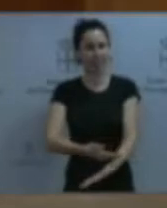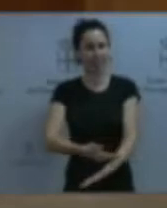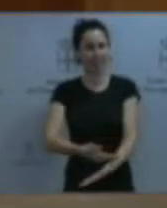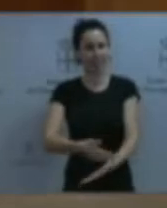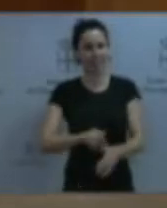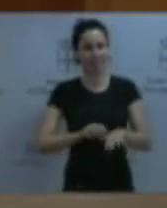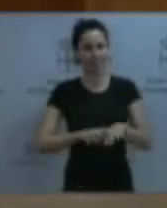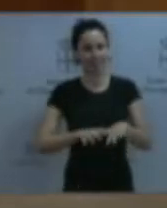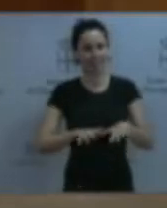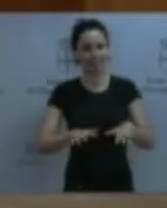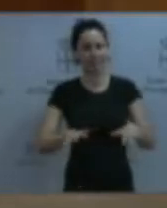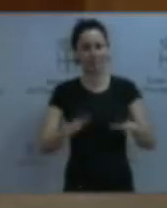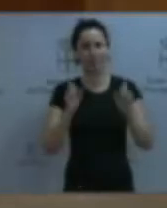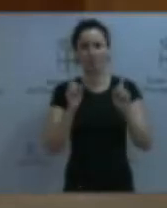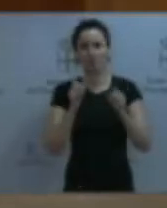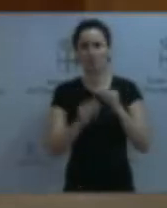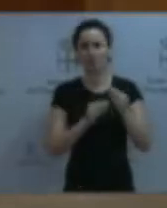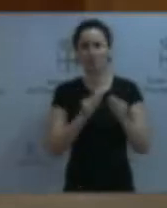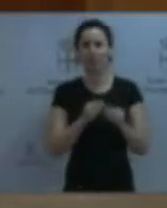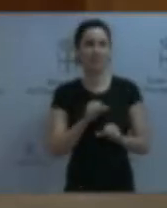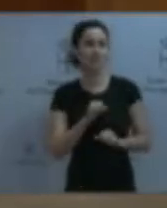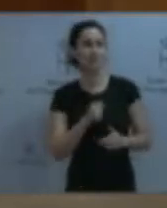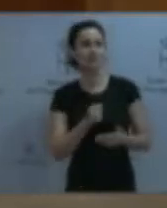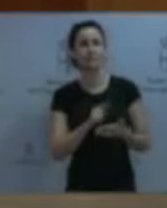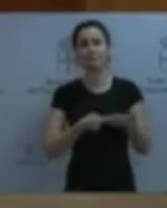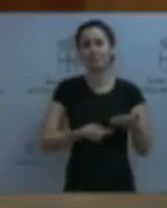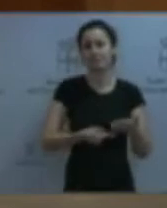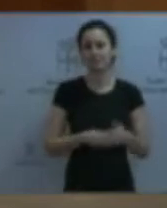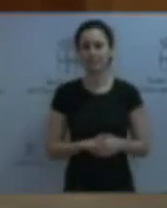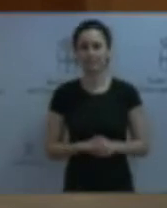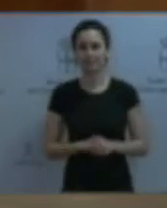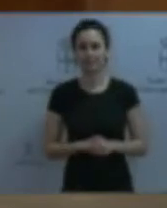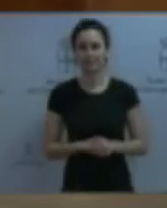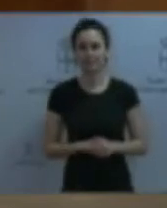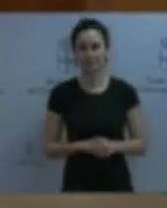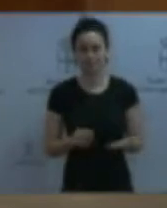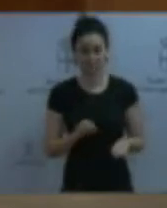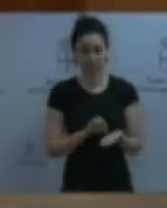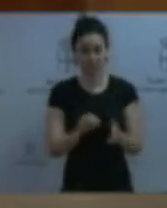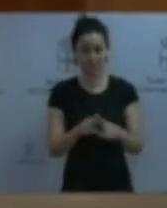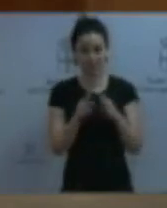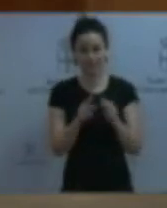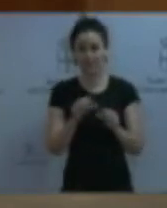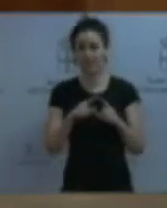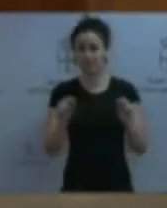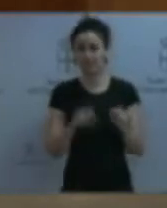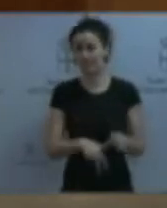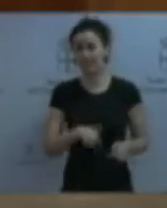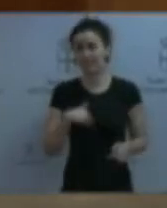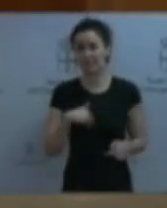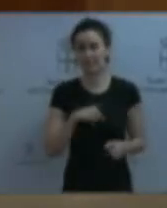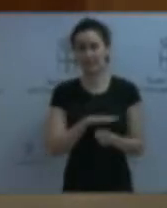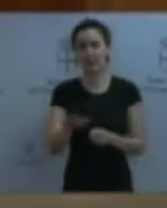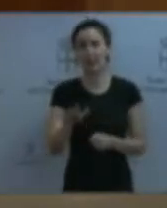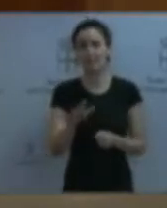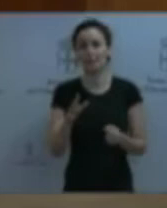lo único que hicieran fuera ponerle en una lista de espera? En los servicios sociales asturianos en general y en materia